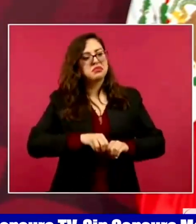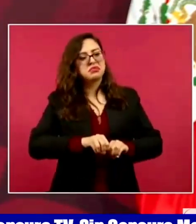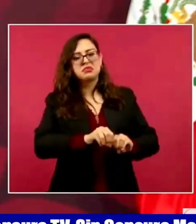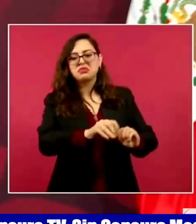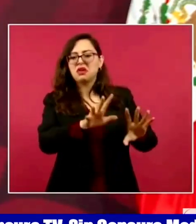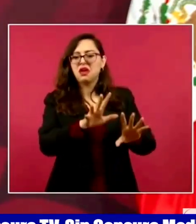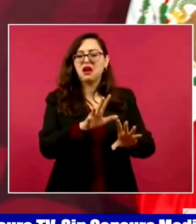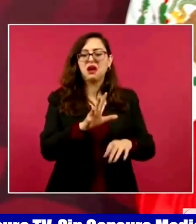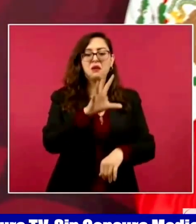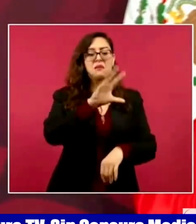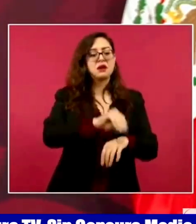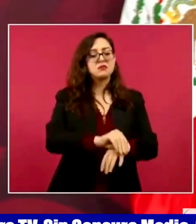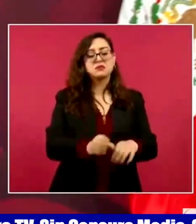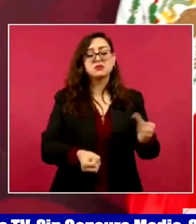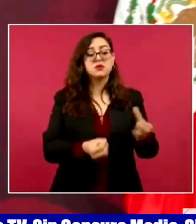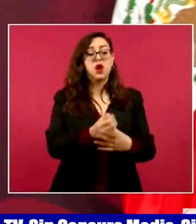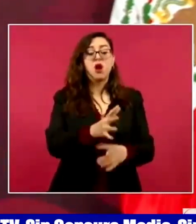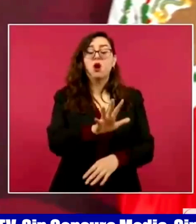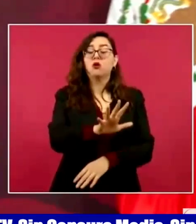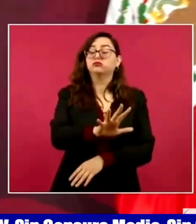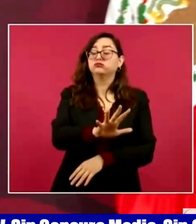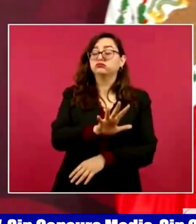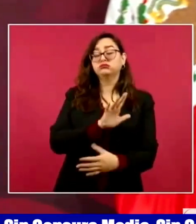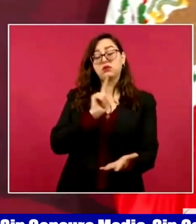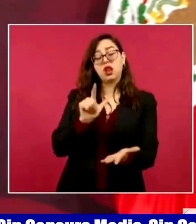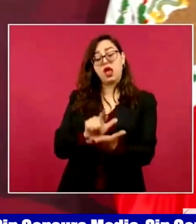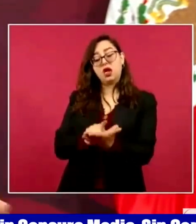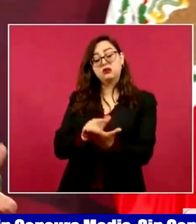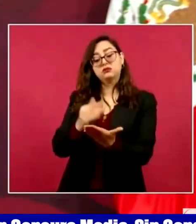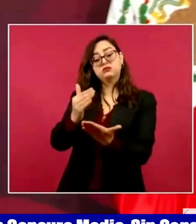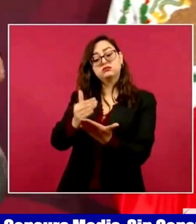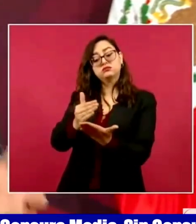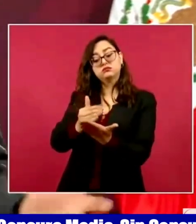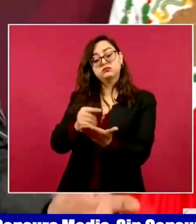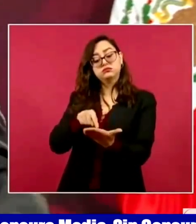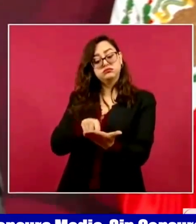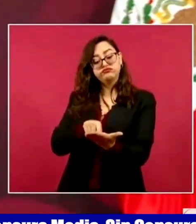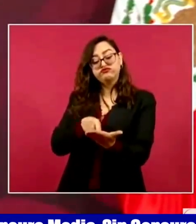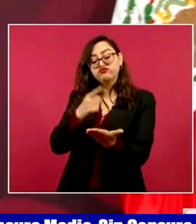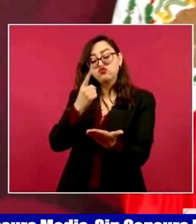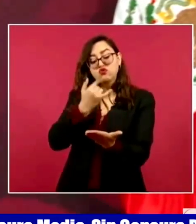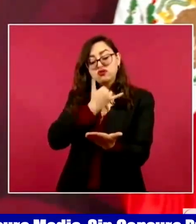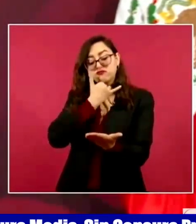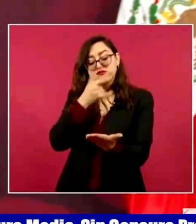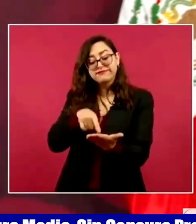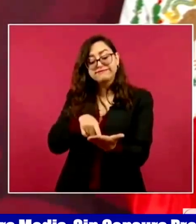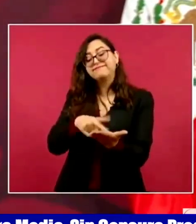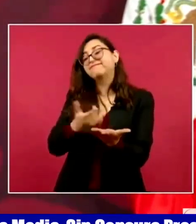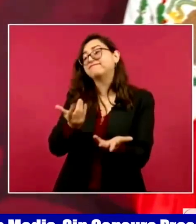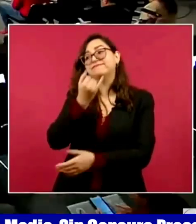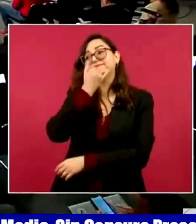se utiliza como excusa el derecho. Imagínense un juez